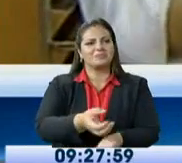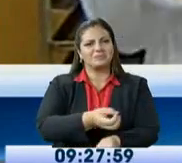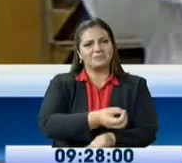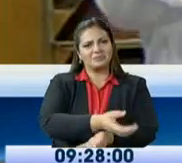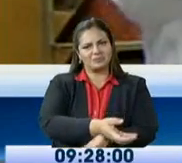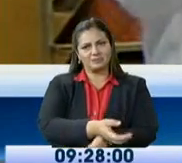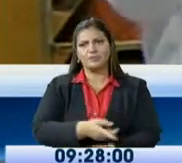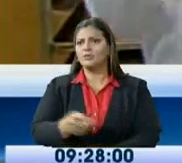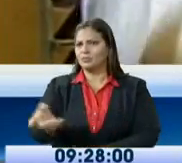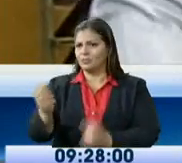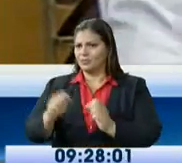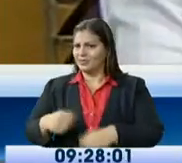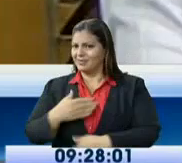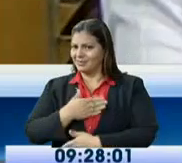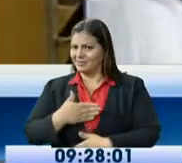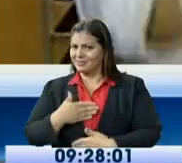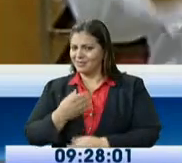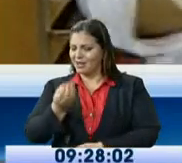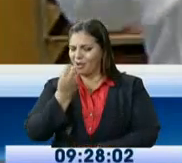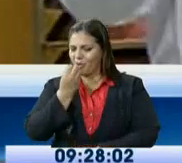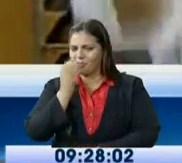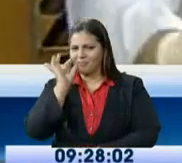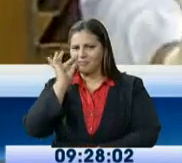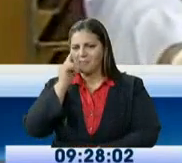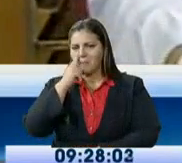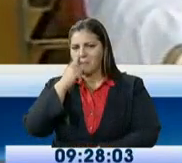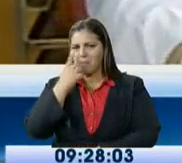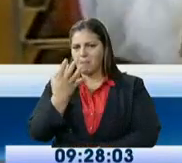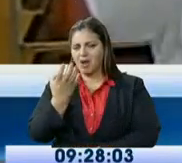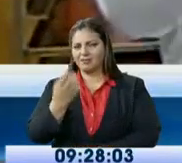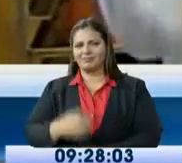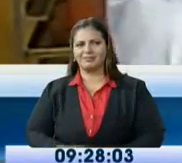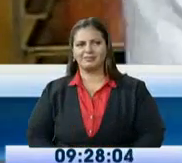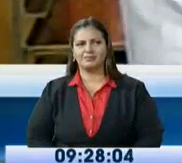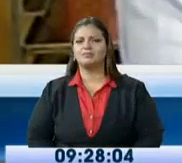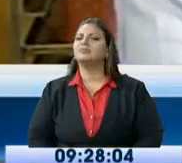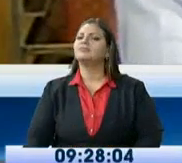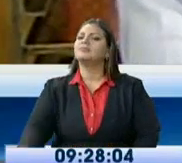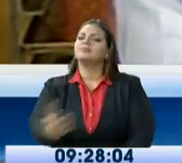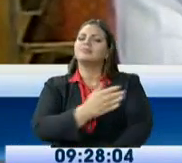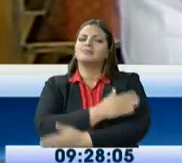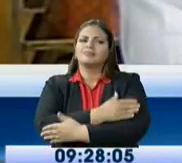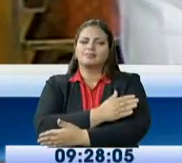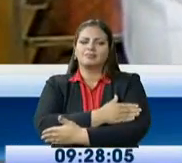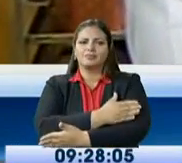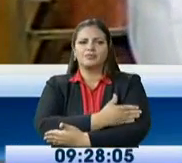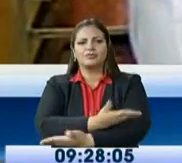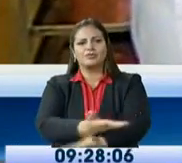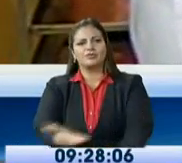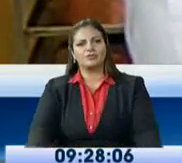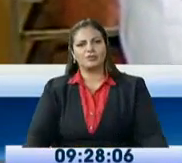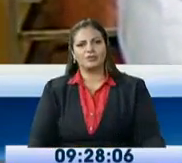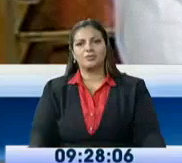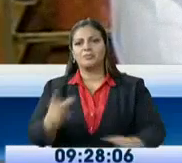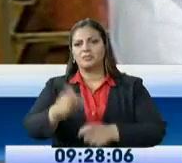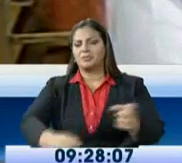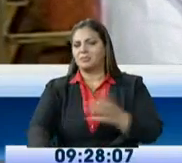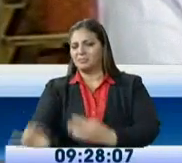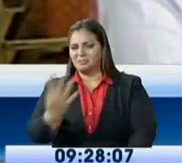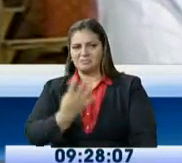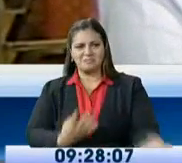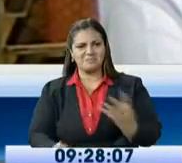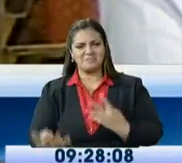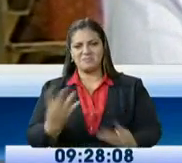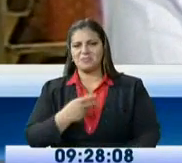Antonio, un saludito de pronto Navidad para todos sus amigos, sus clientes, la gente que aprecia un buen pan. Un saludo para todos mis clientes y todos